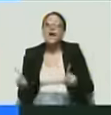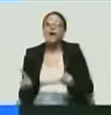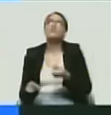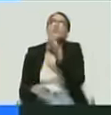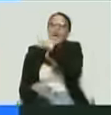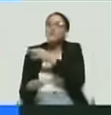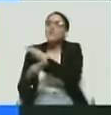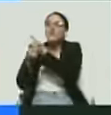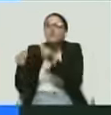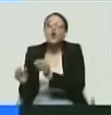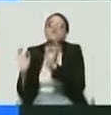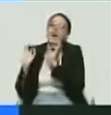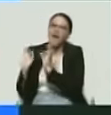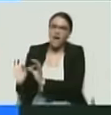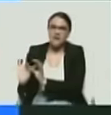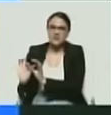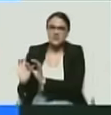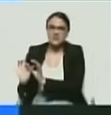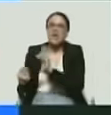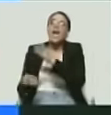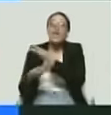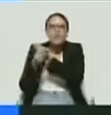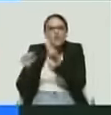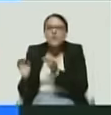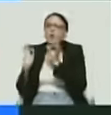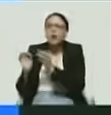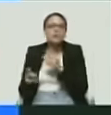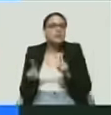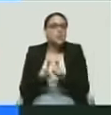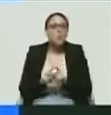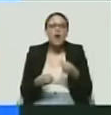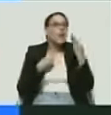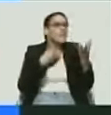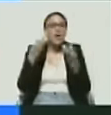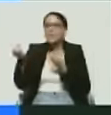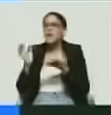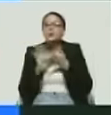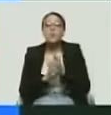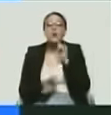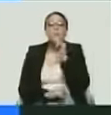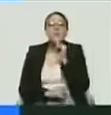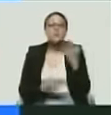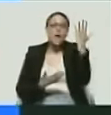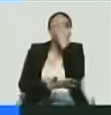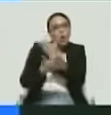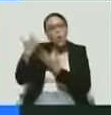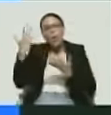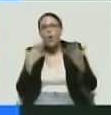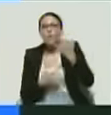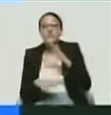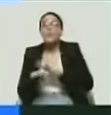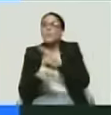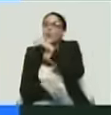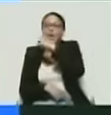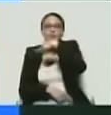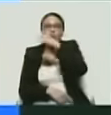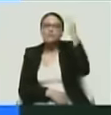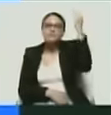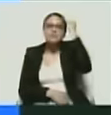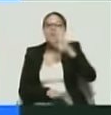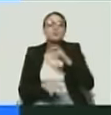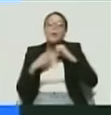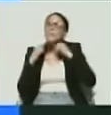plan que ellos tienen es boicotear el evento electoral? Porque ya saben que están perdidos.